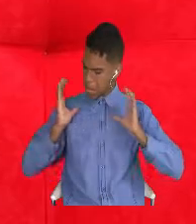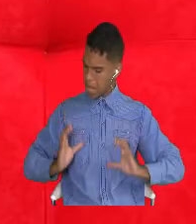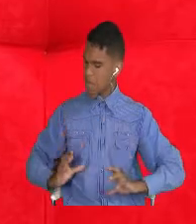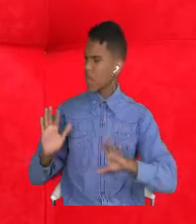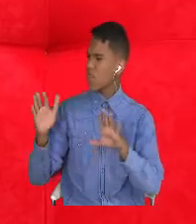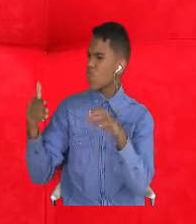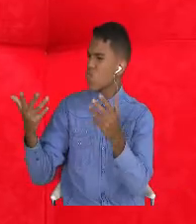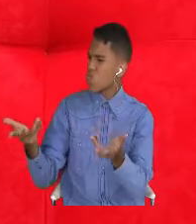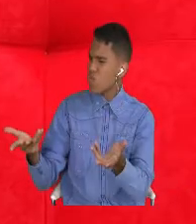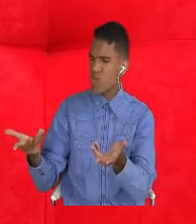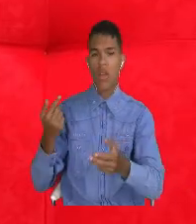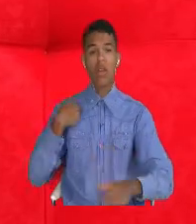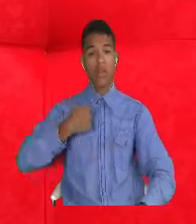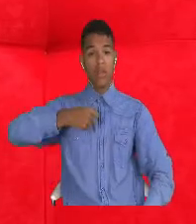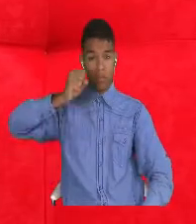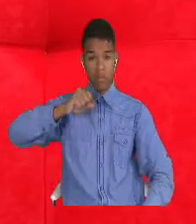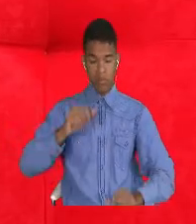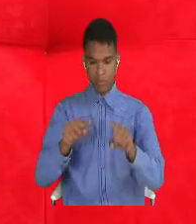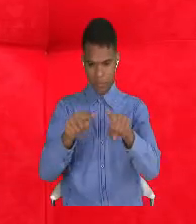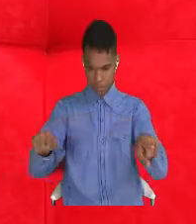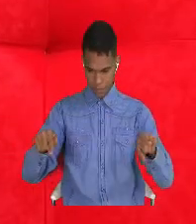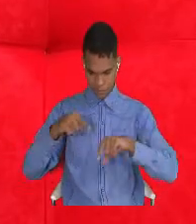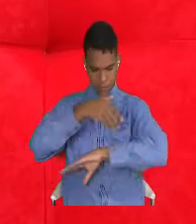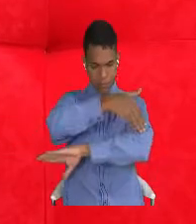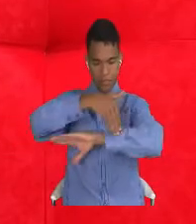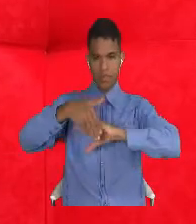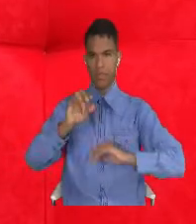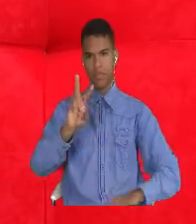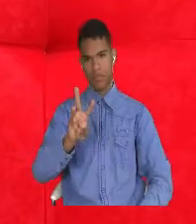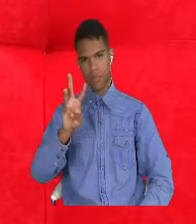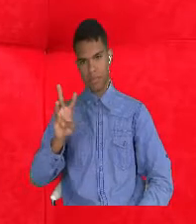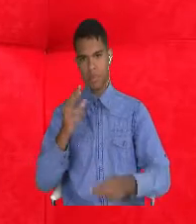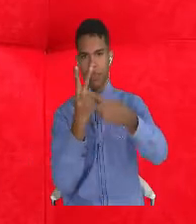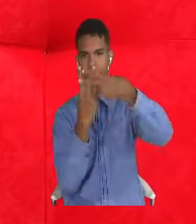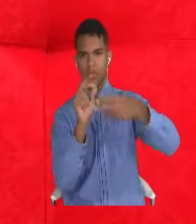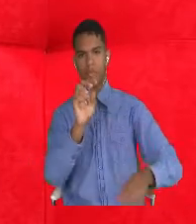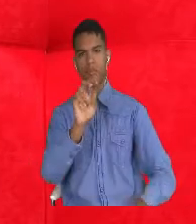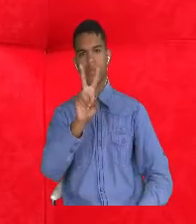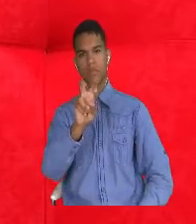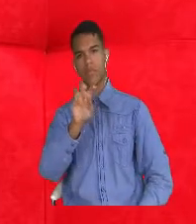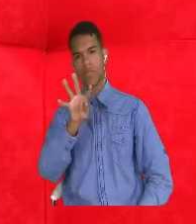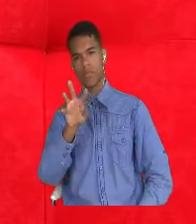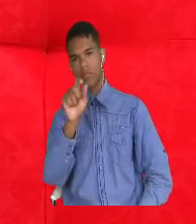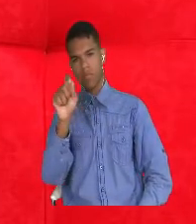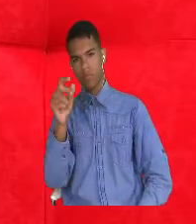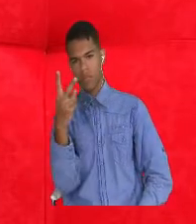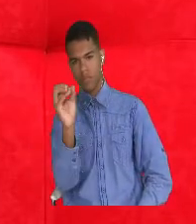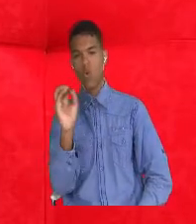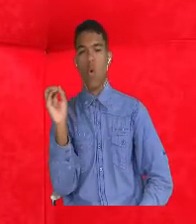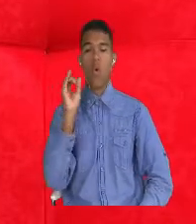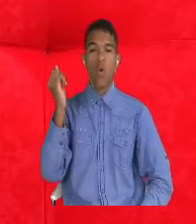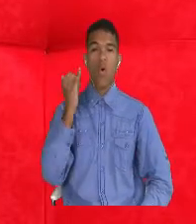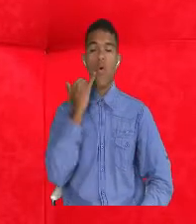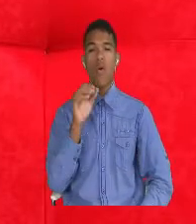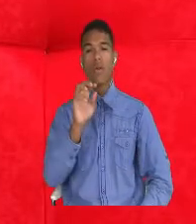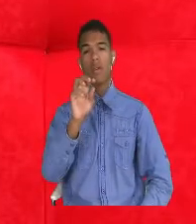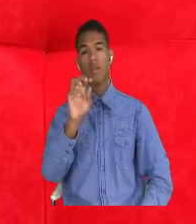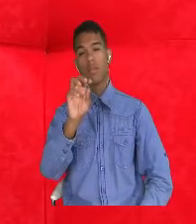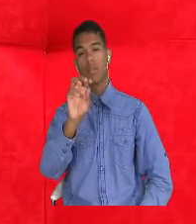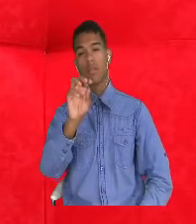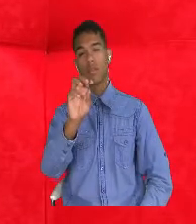acercarse a nuestras instalaciones que están ubicadas en la carrera 33, número 7420, o llamar a CEL 2026-11. Nosotros le damos